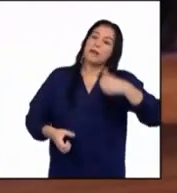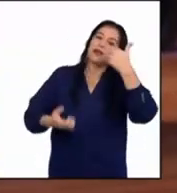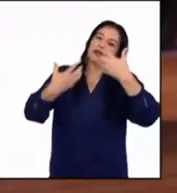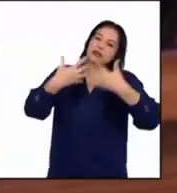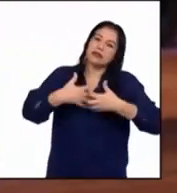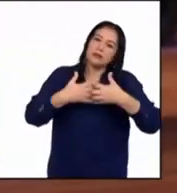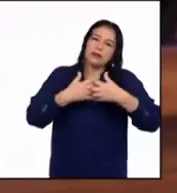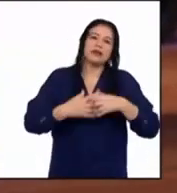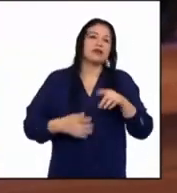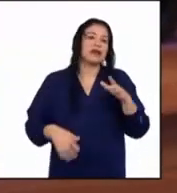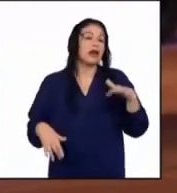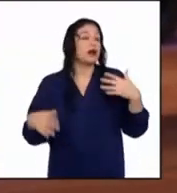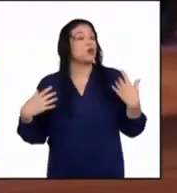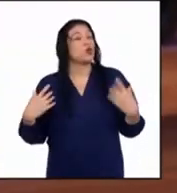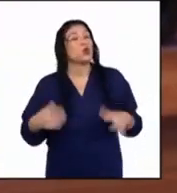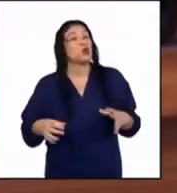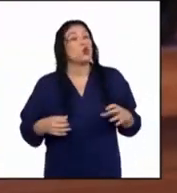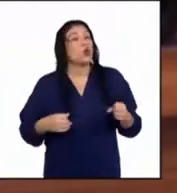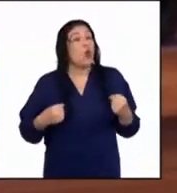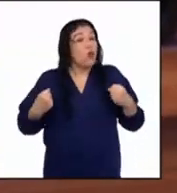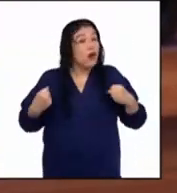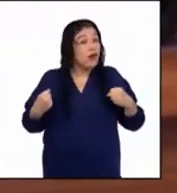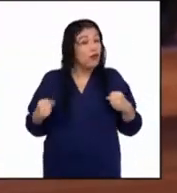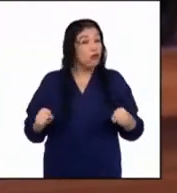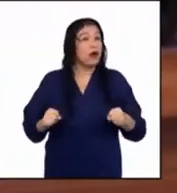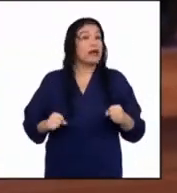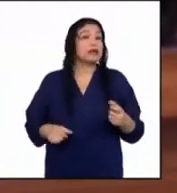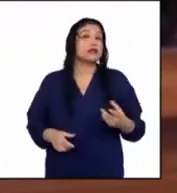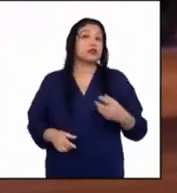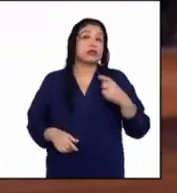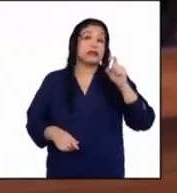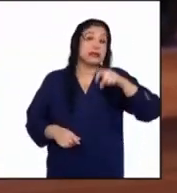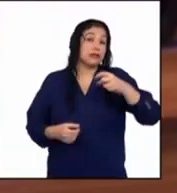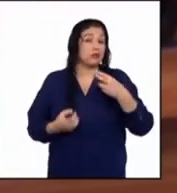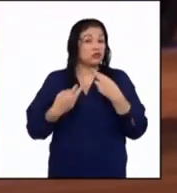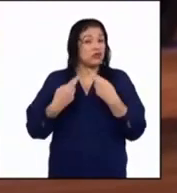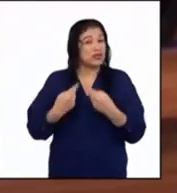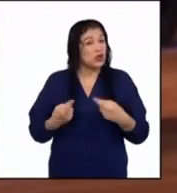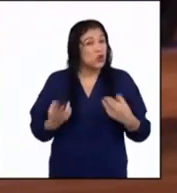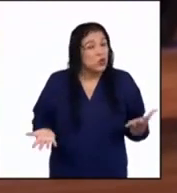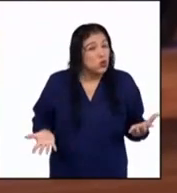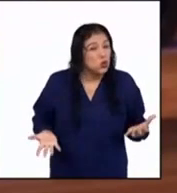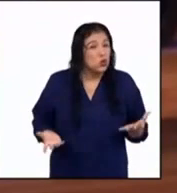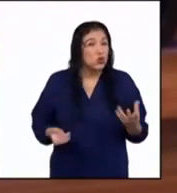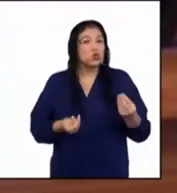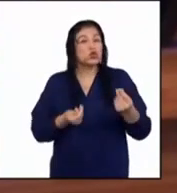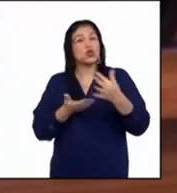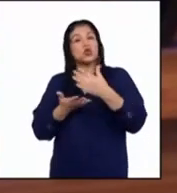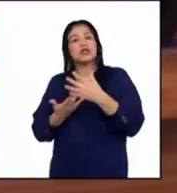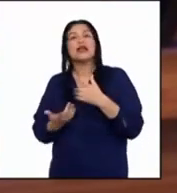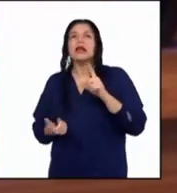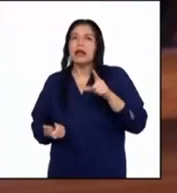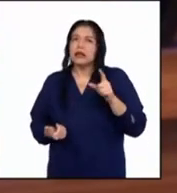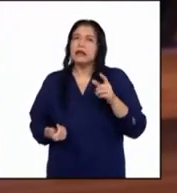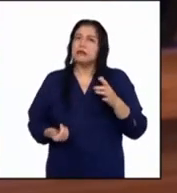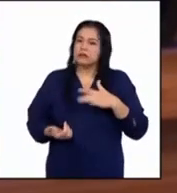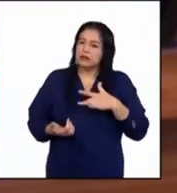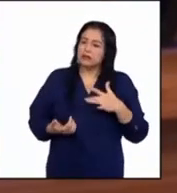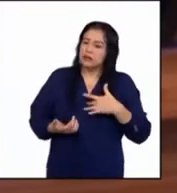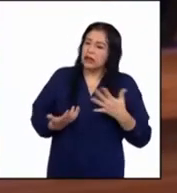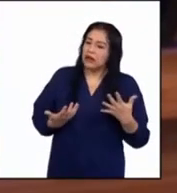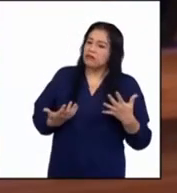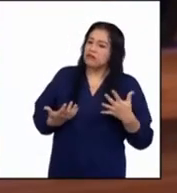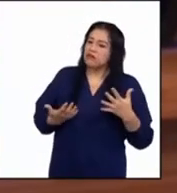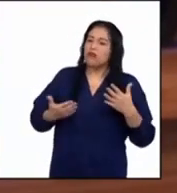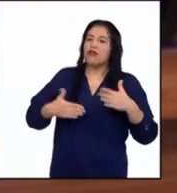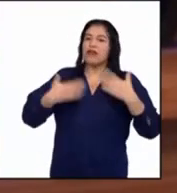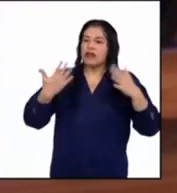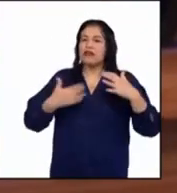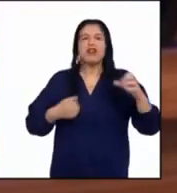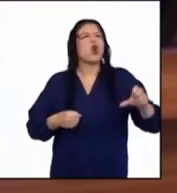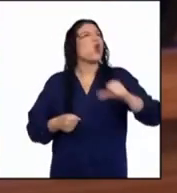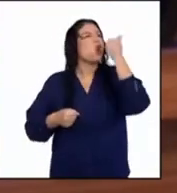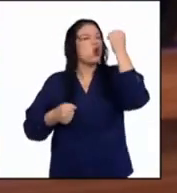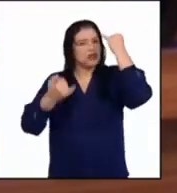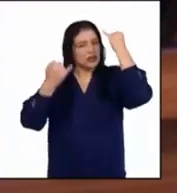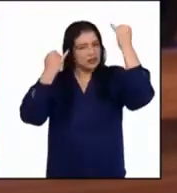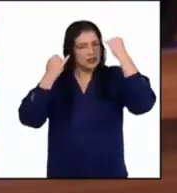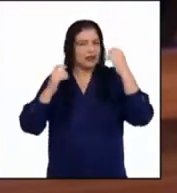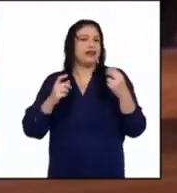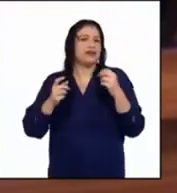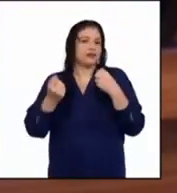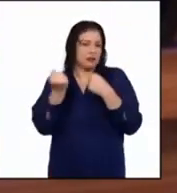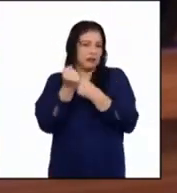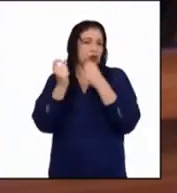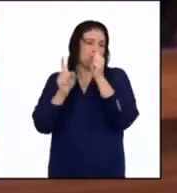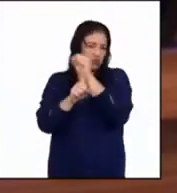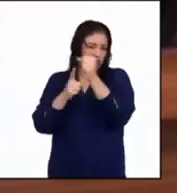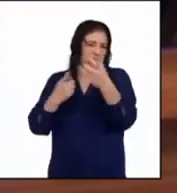un esfuerzo grande, consumía recursos y la verdad que estaban contentas con el impacto que estaban generando con otras iniciativas